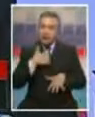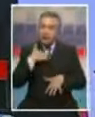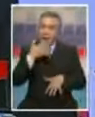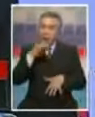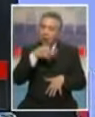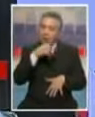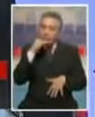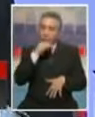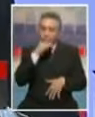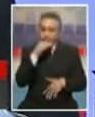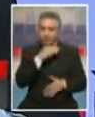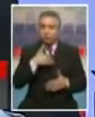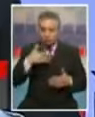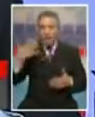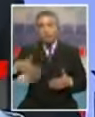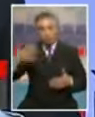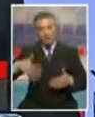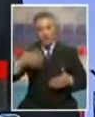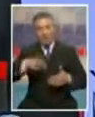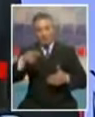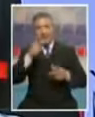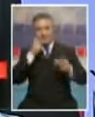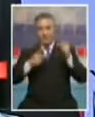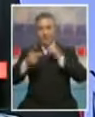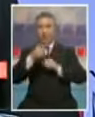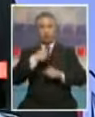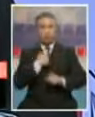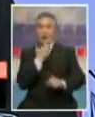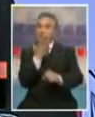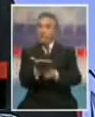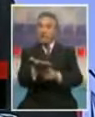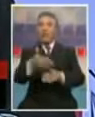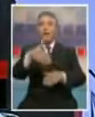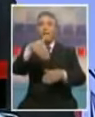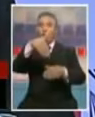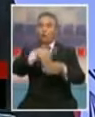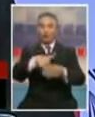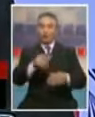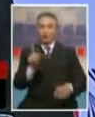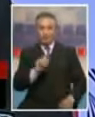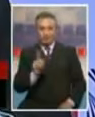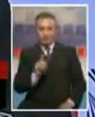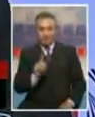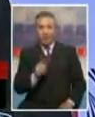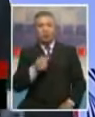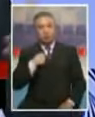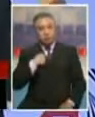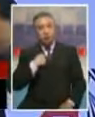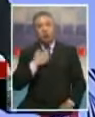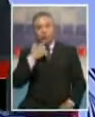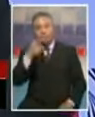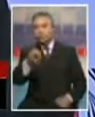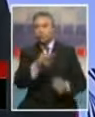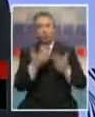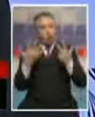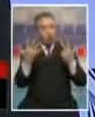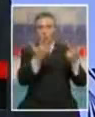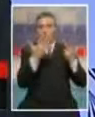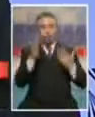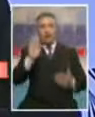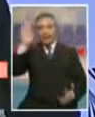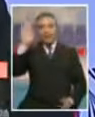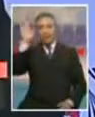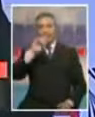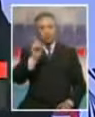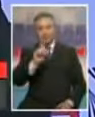porque creo que es importante este debate. Yo no vengo a pedirle el voto. Más aún, creo que se trata no de estos 8 candidatos y candidatas,